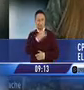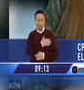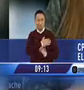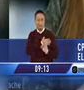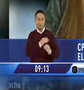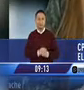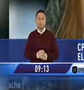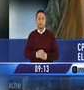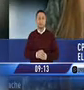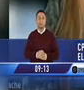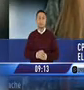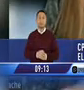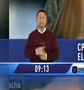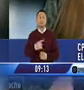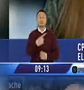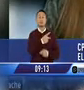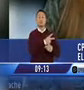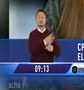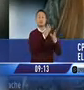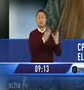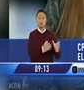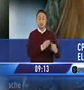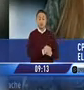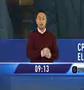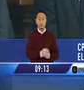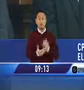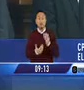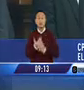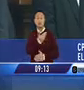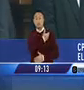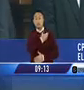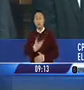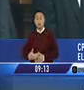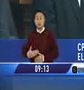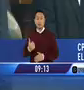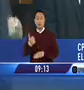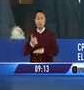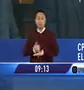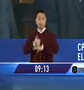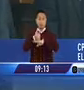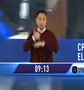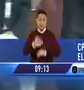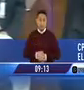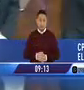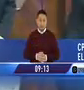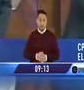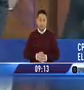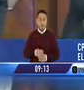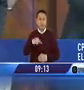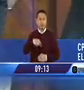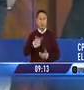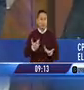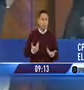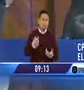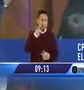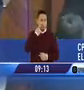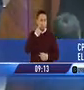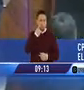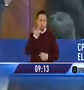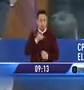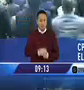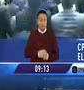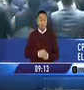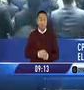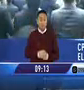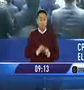Para la consejera Michelle Calvache, la posesión de Daniel Noboa como principal autoridad del país genera expectativas y avizora